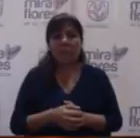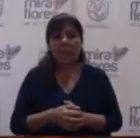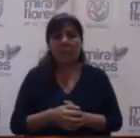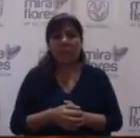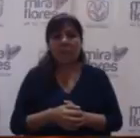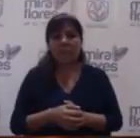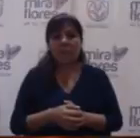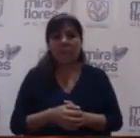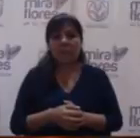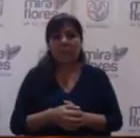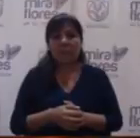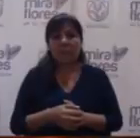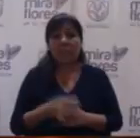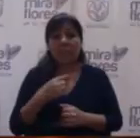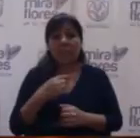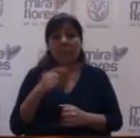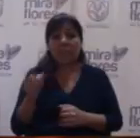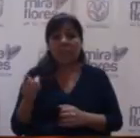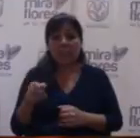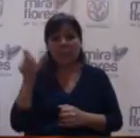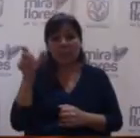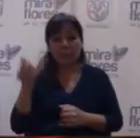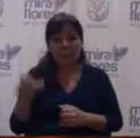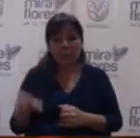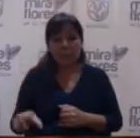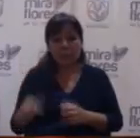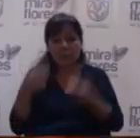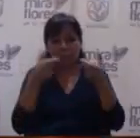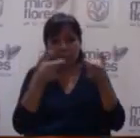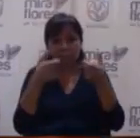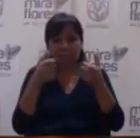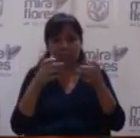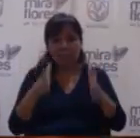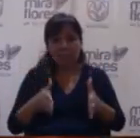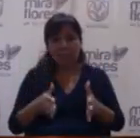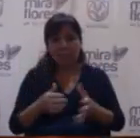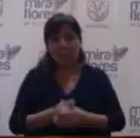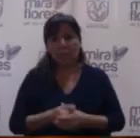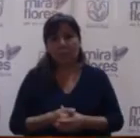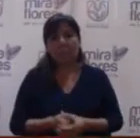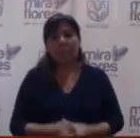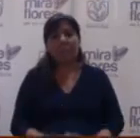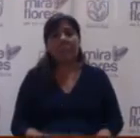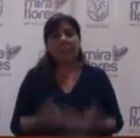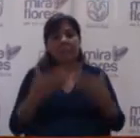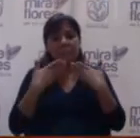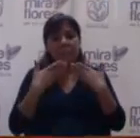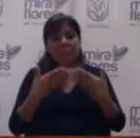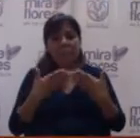es bueno tener la presencia de un sereno, ¿no? Siempre, porque como le digo, es disuasiva. Gracias.